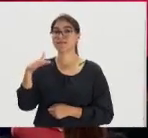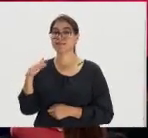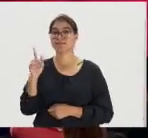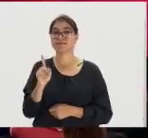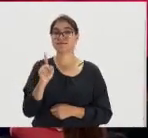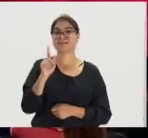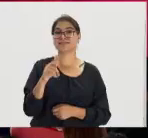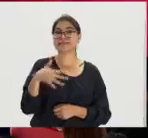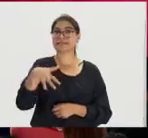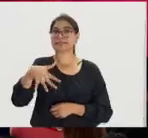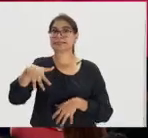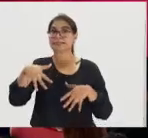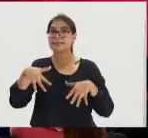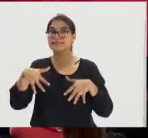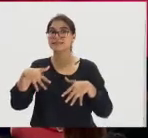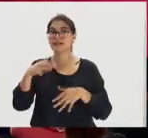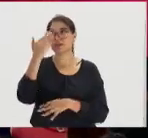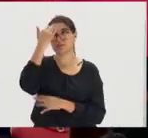Porque uno nunca sabe.